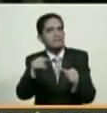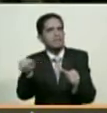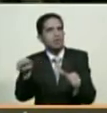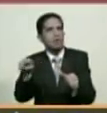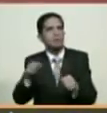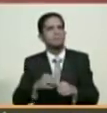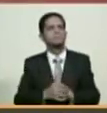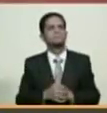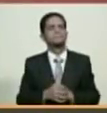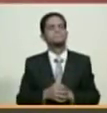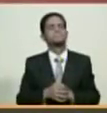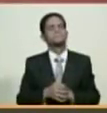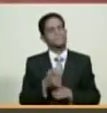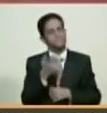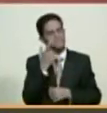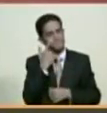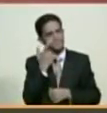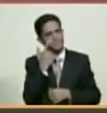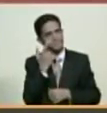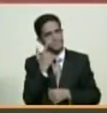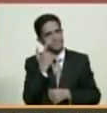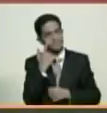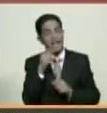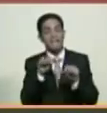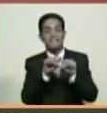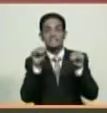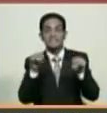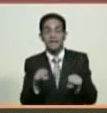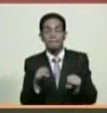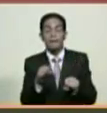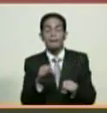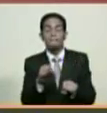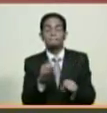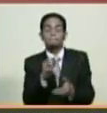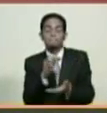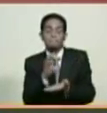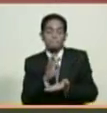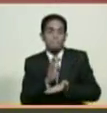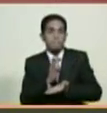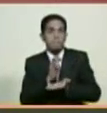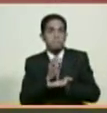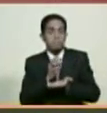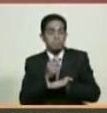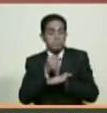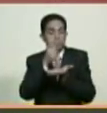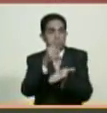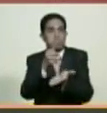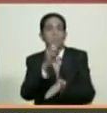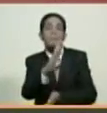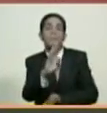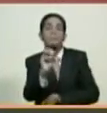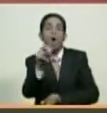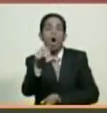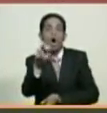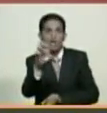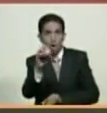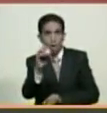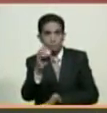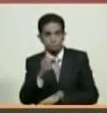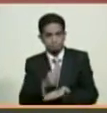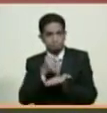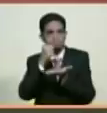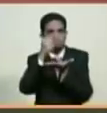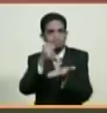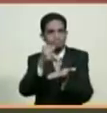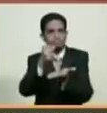Sí, fíjese, el sistema de bonos que diseñó nuestro presidente Nicolás Maduro fue un